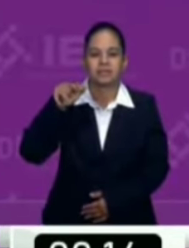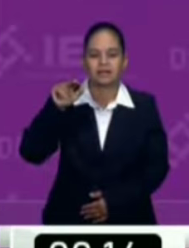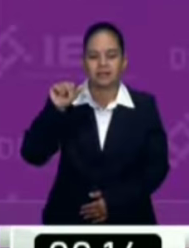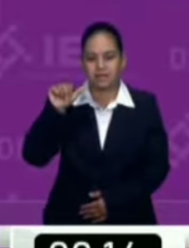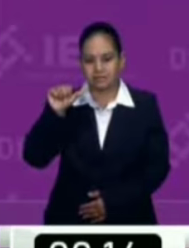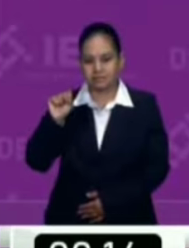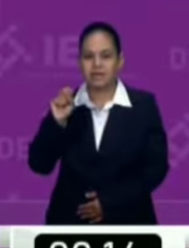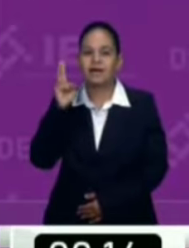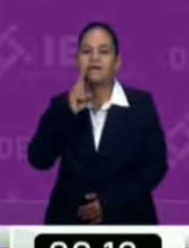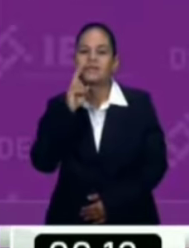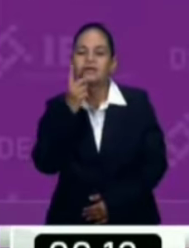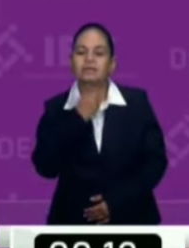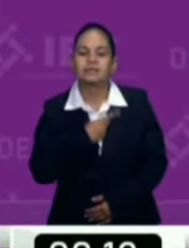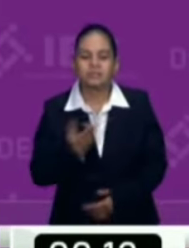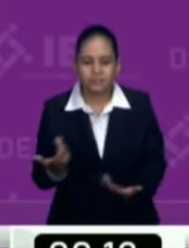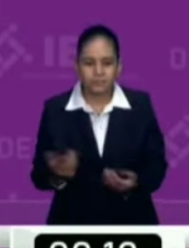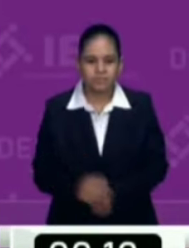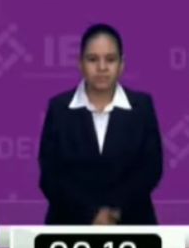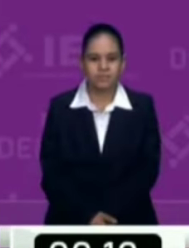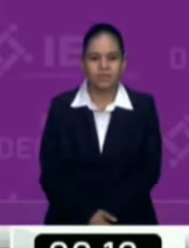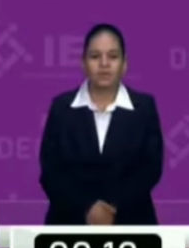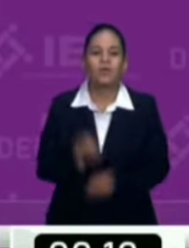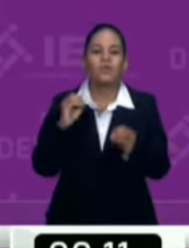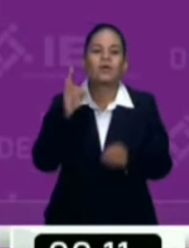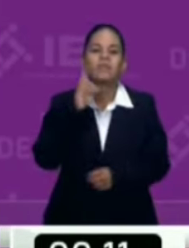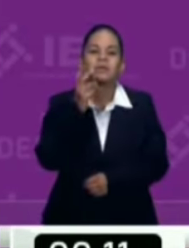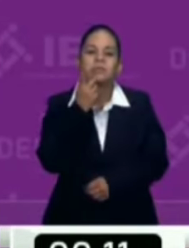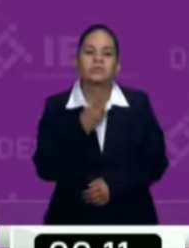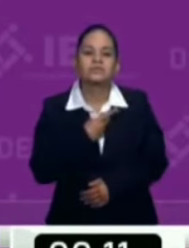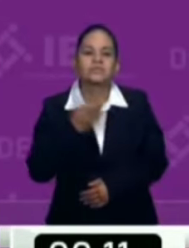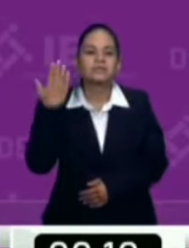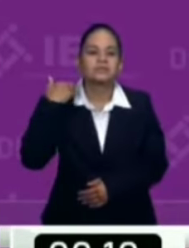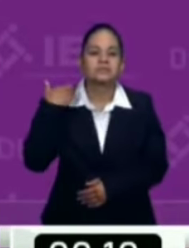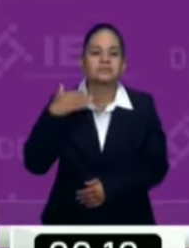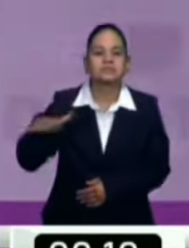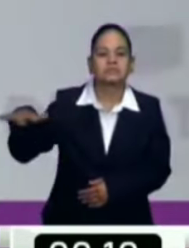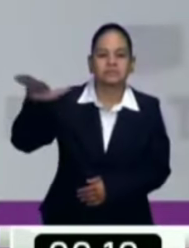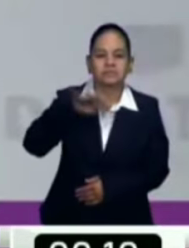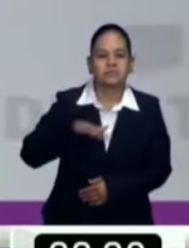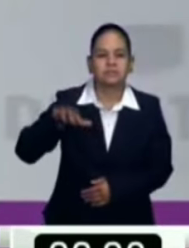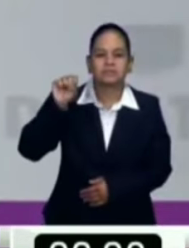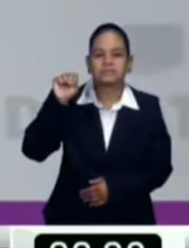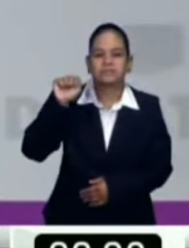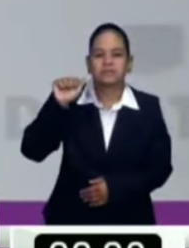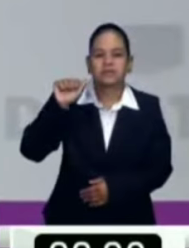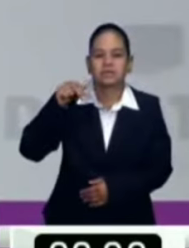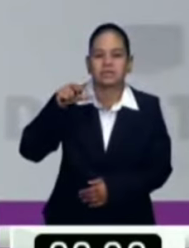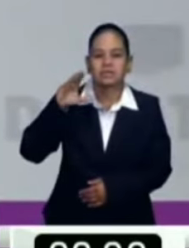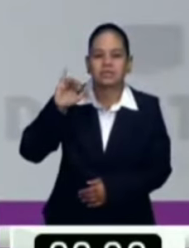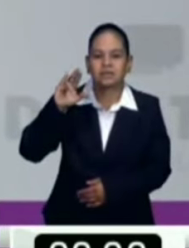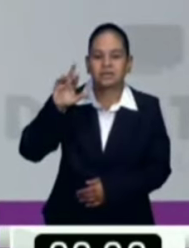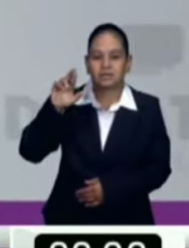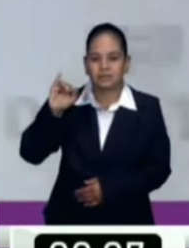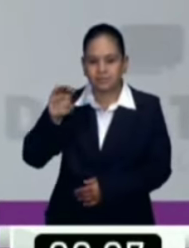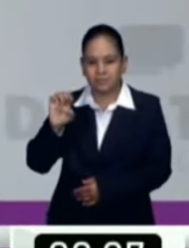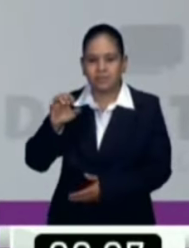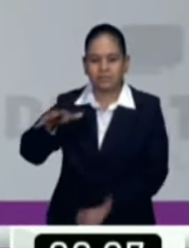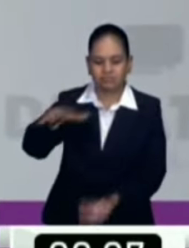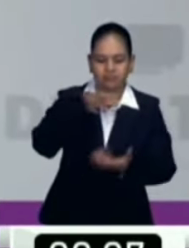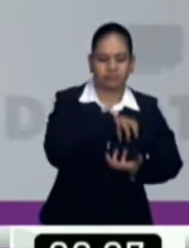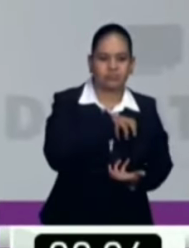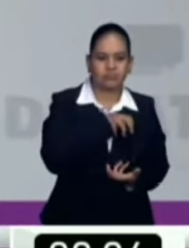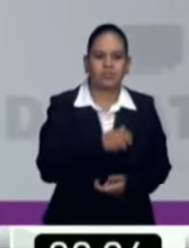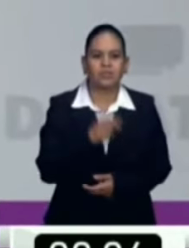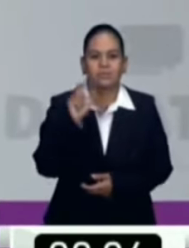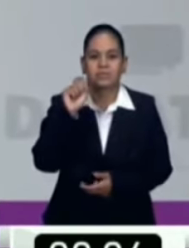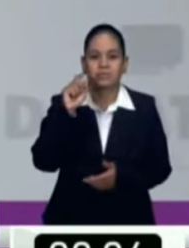el lote que se agenció en San Carlos de 22 mil toneladas de carbón que